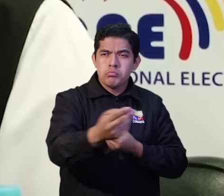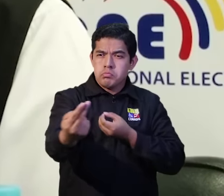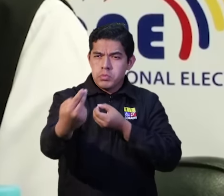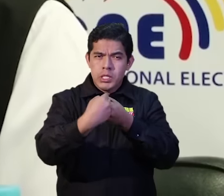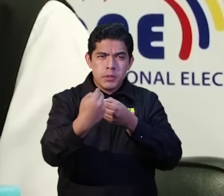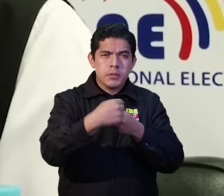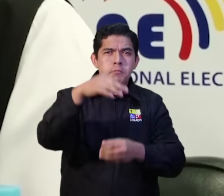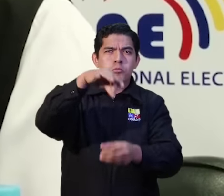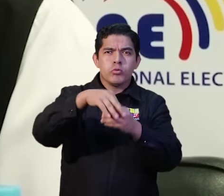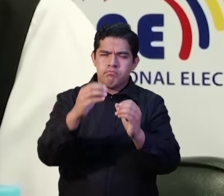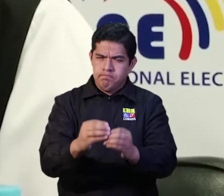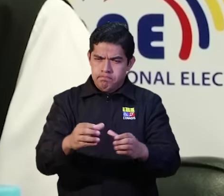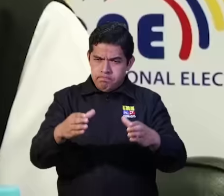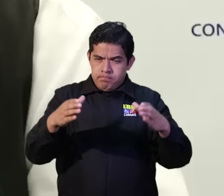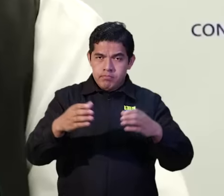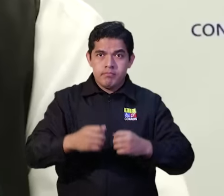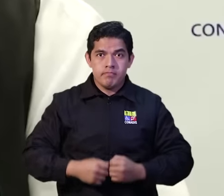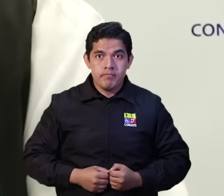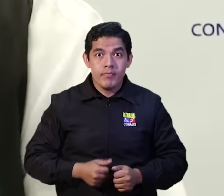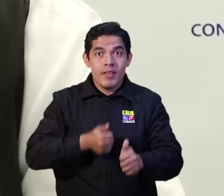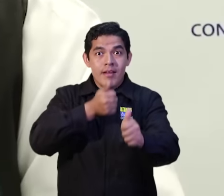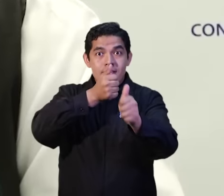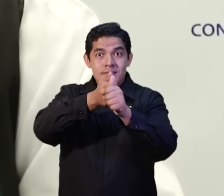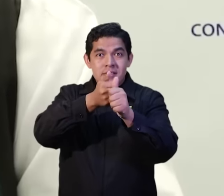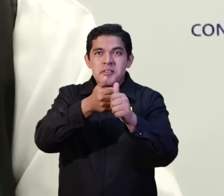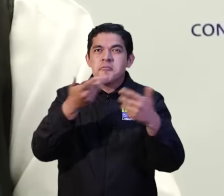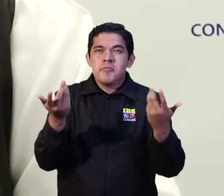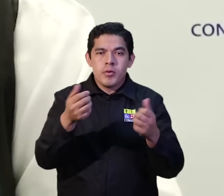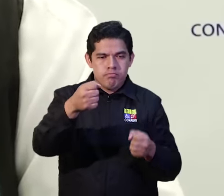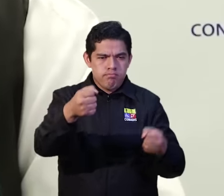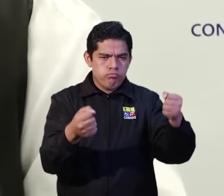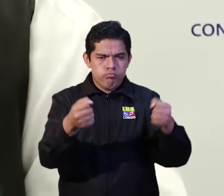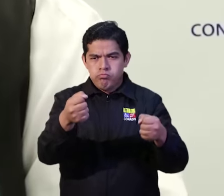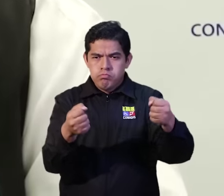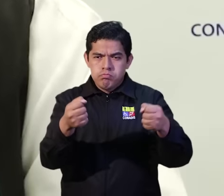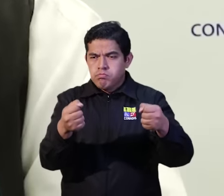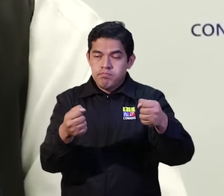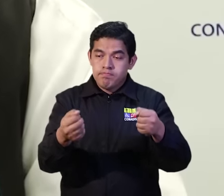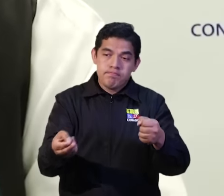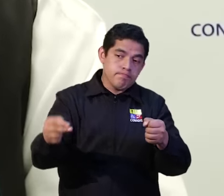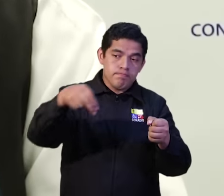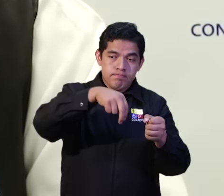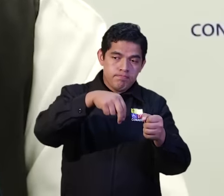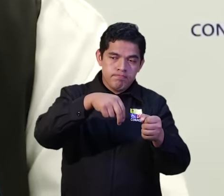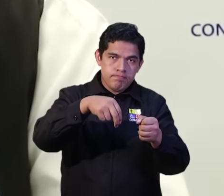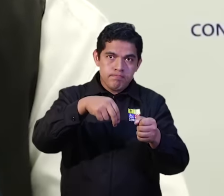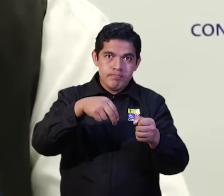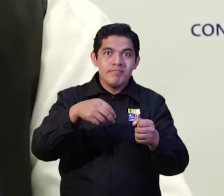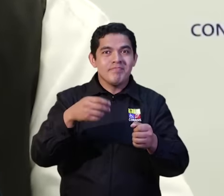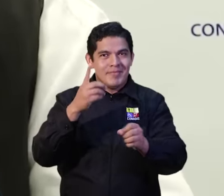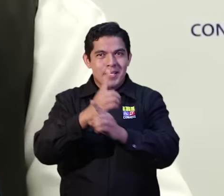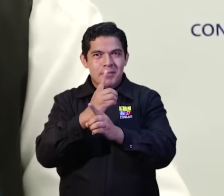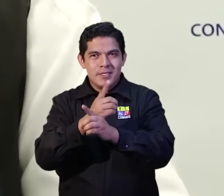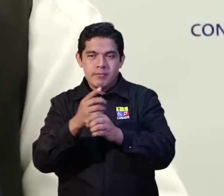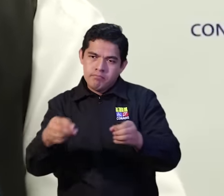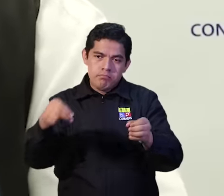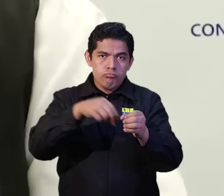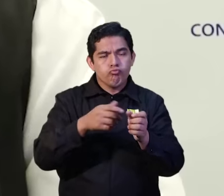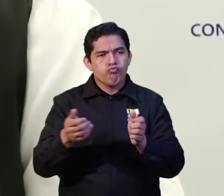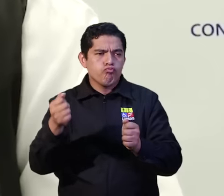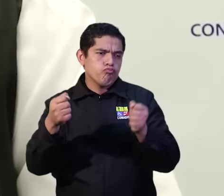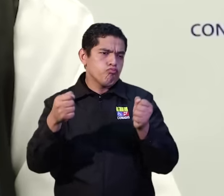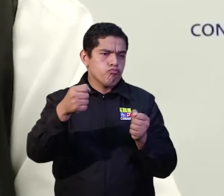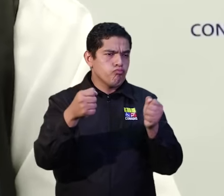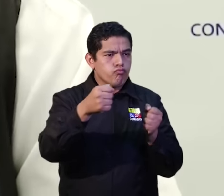en las elecciones se incremente. Se acerca al domicilio de la persona con discapacidad, le transporta ante